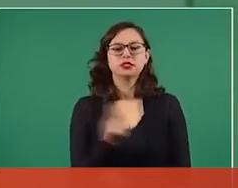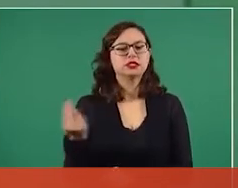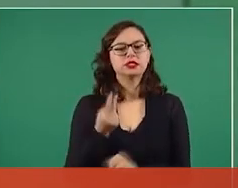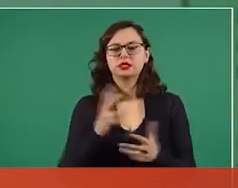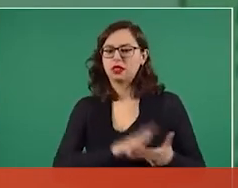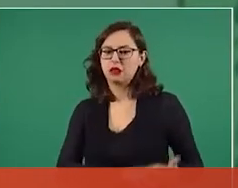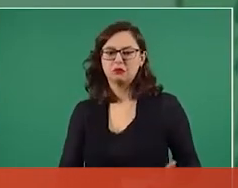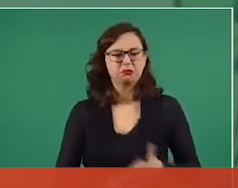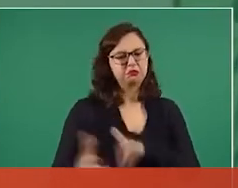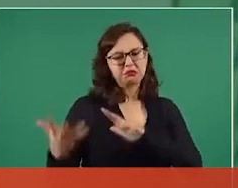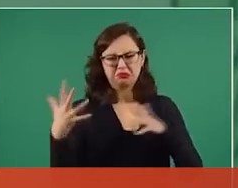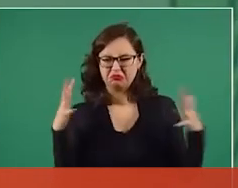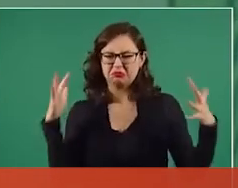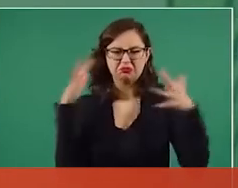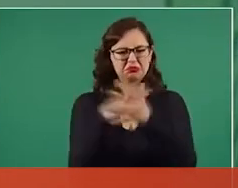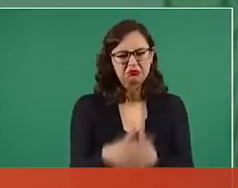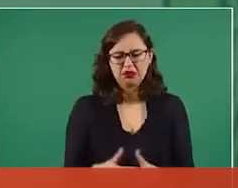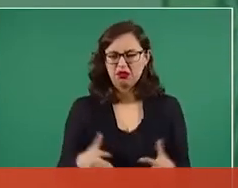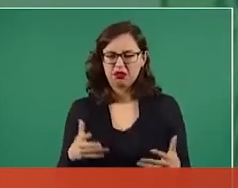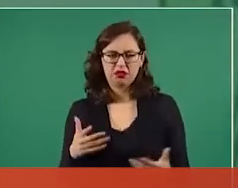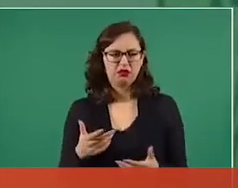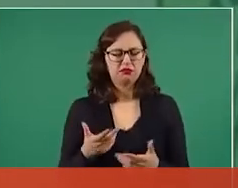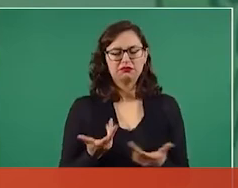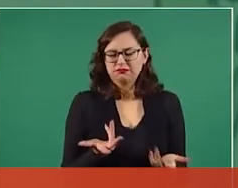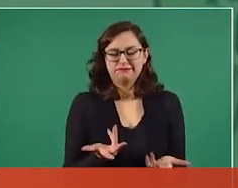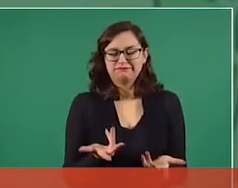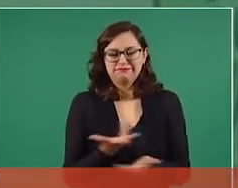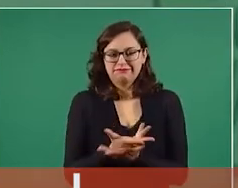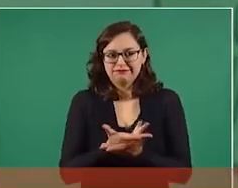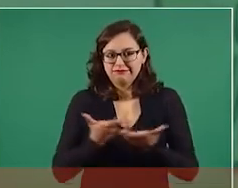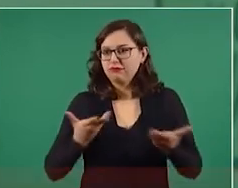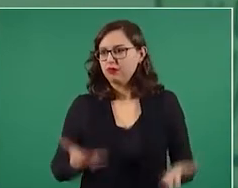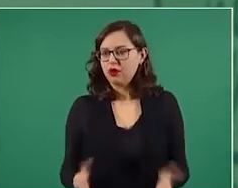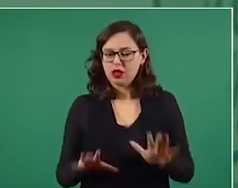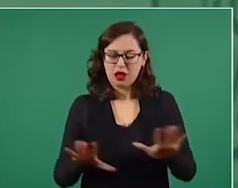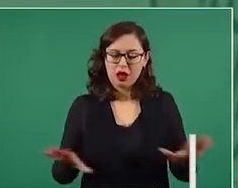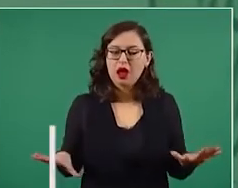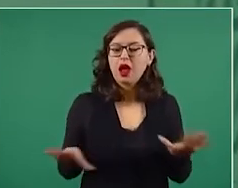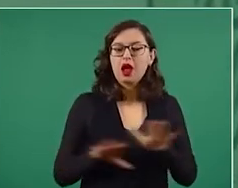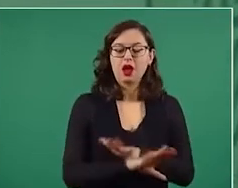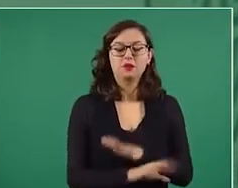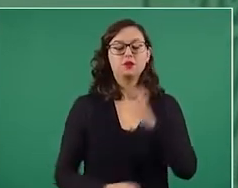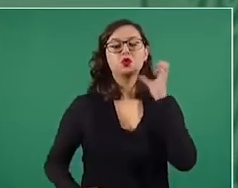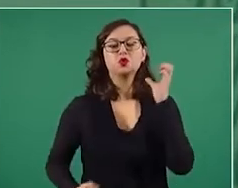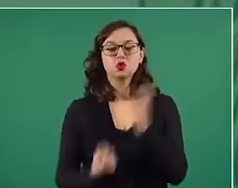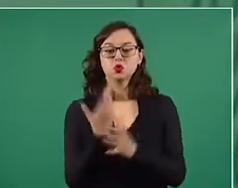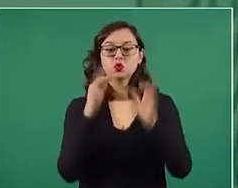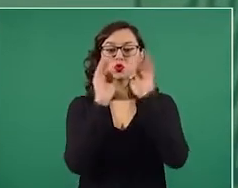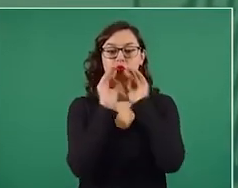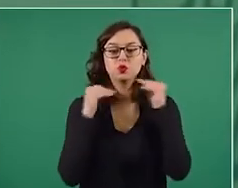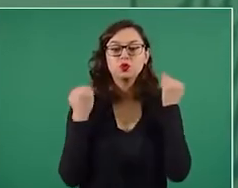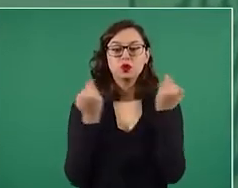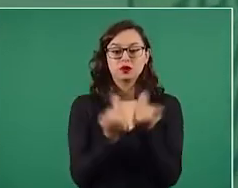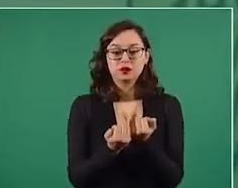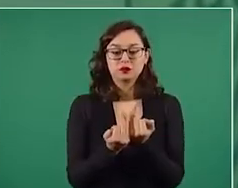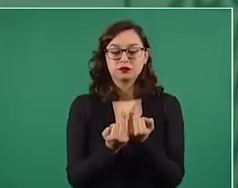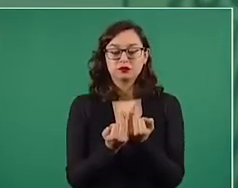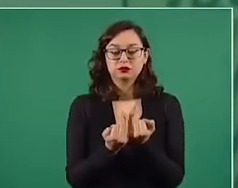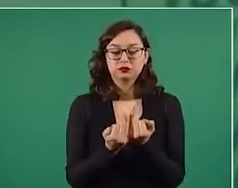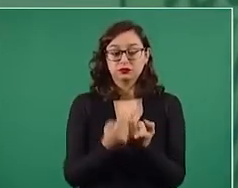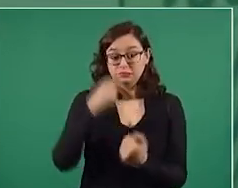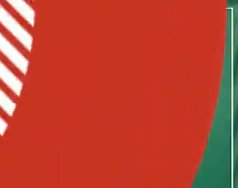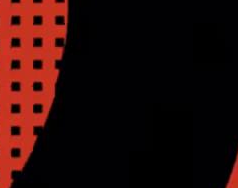eso es un cambio lo que se está llevando a la práctica. No es fácil.